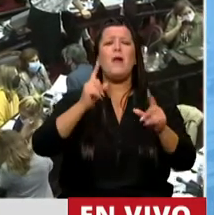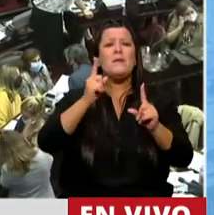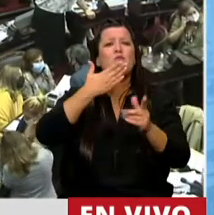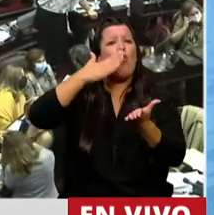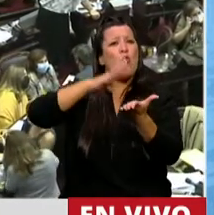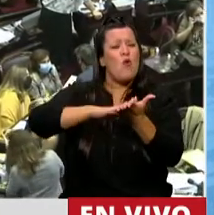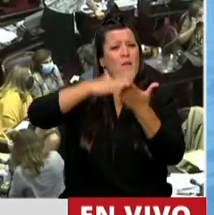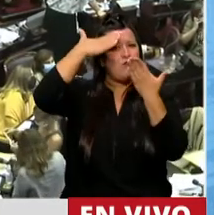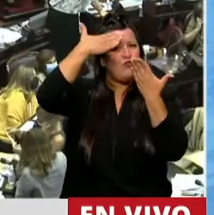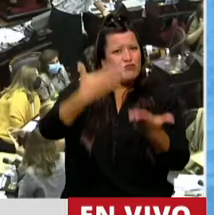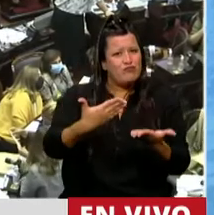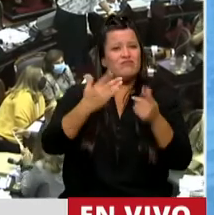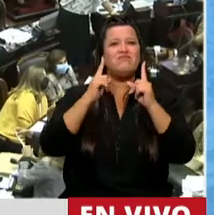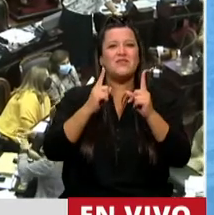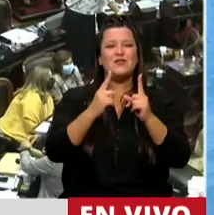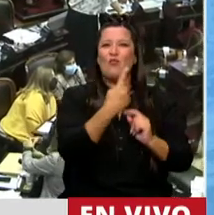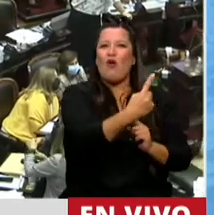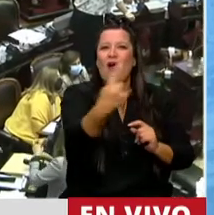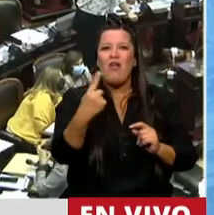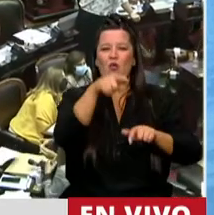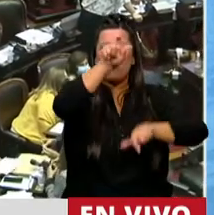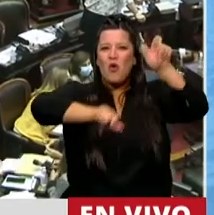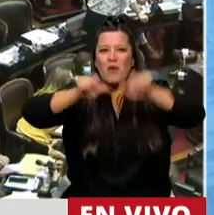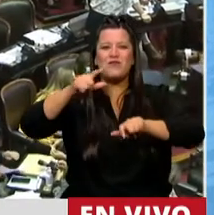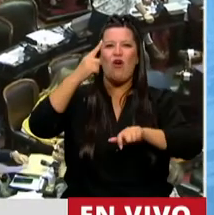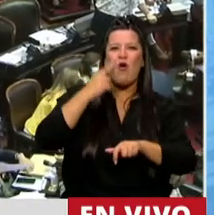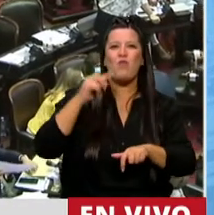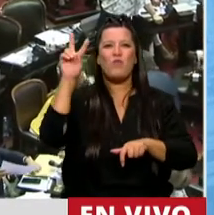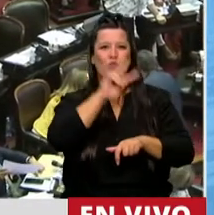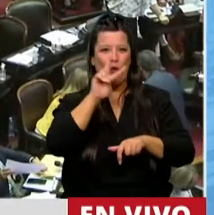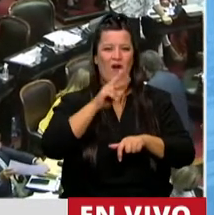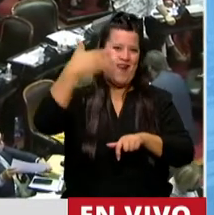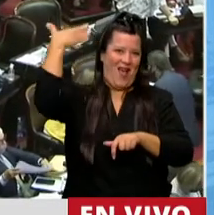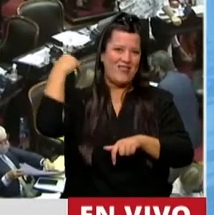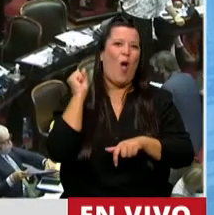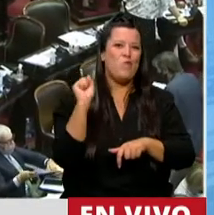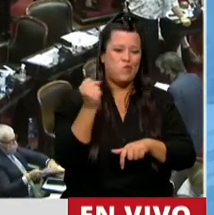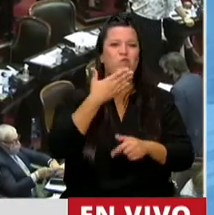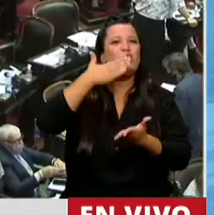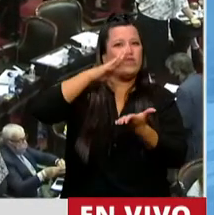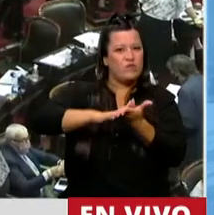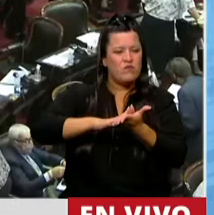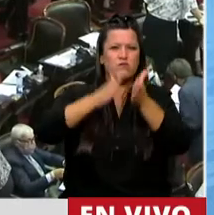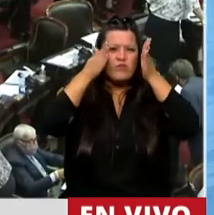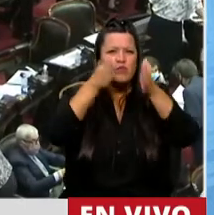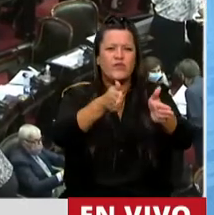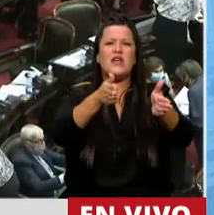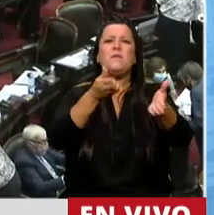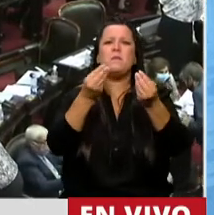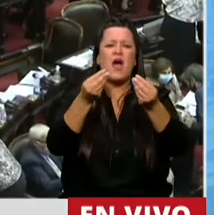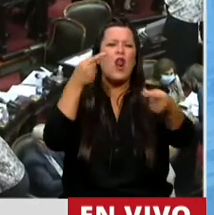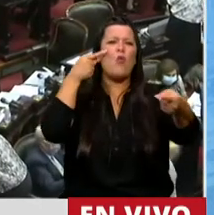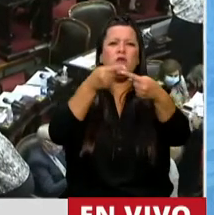de honor que hizo cada uno de los hombres y mujeres al dedicarse al servicio de